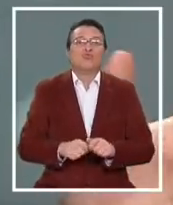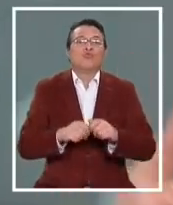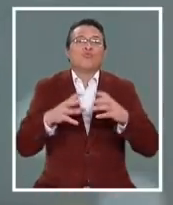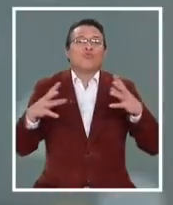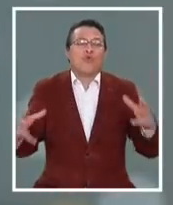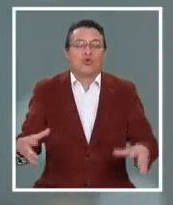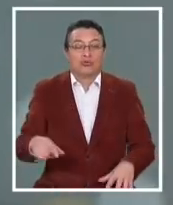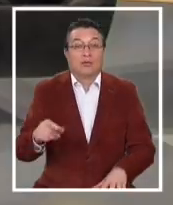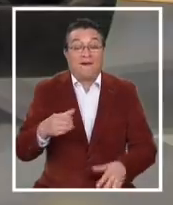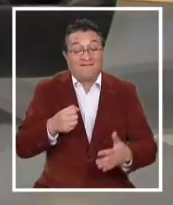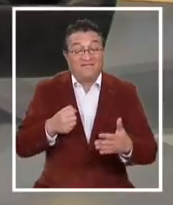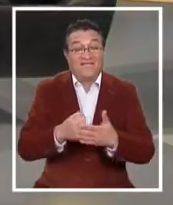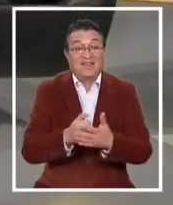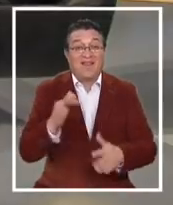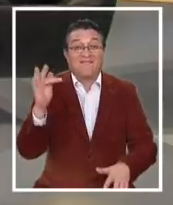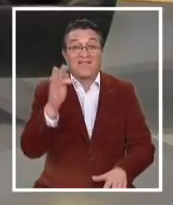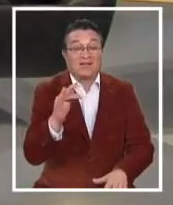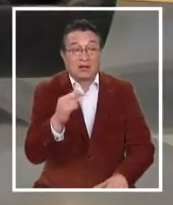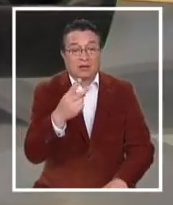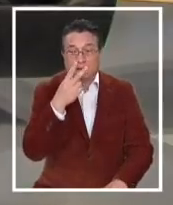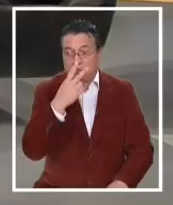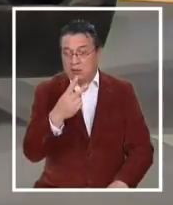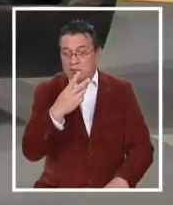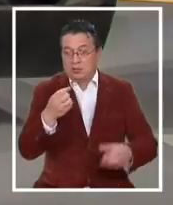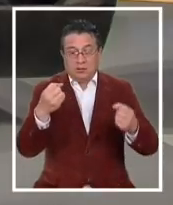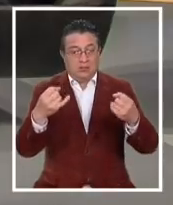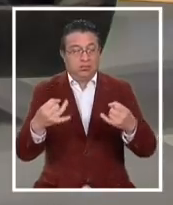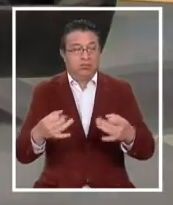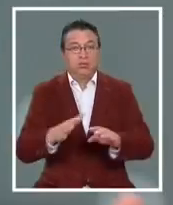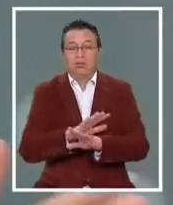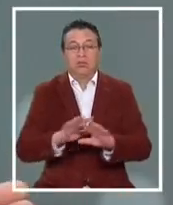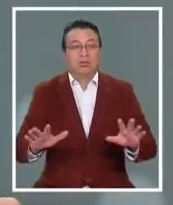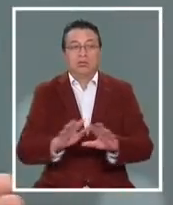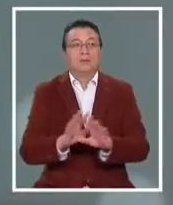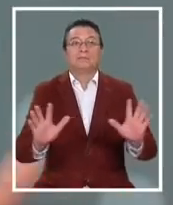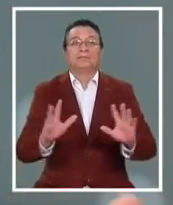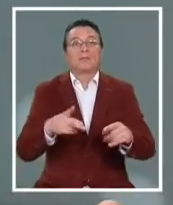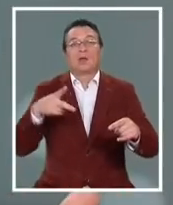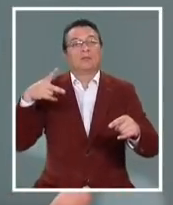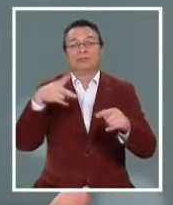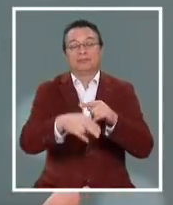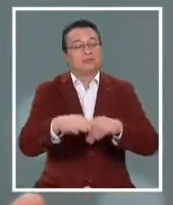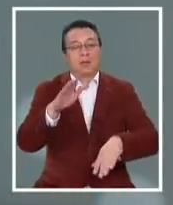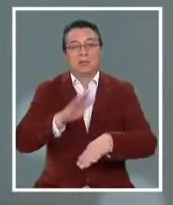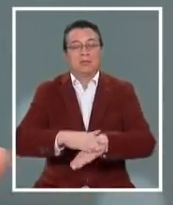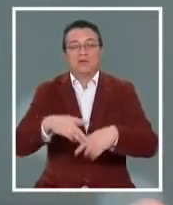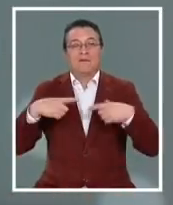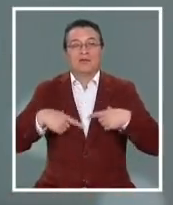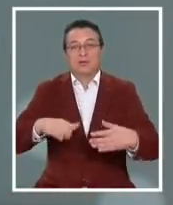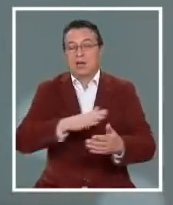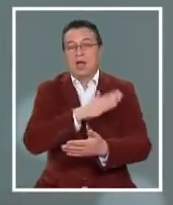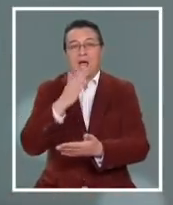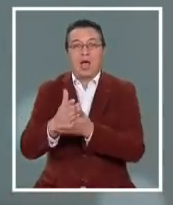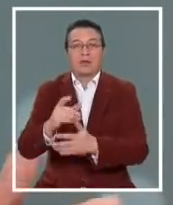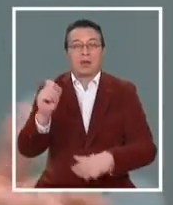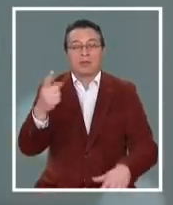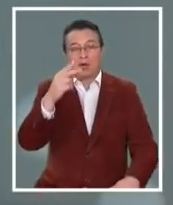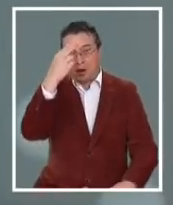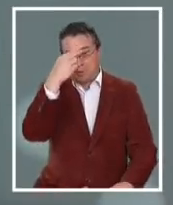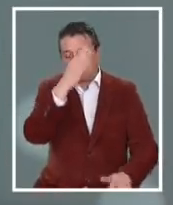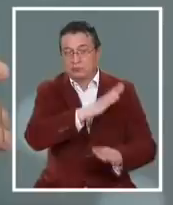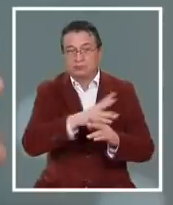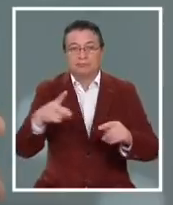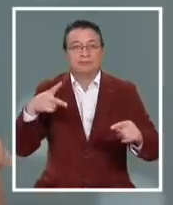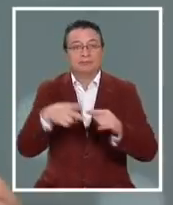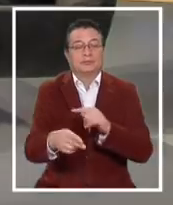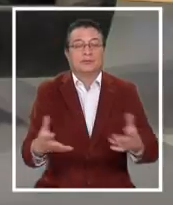Si al final de febrero o a mitad de febrero yo me daba cuenta que los números debían haber seguido, debería haber sido, bueno, se acabó el permiso de vacaciones hasta el 1 de marzo. Pero Sebastián, por ejemplo,